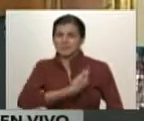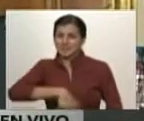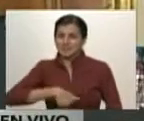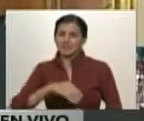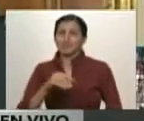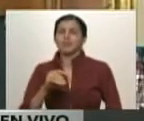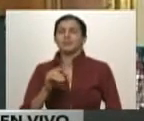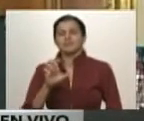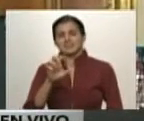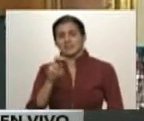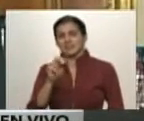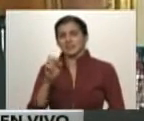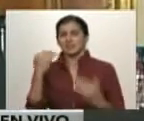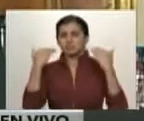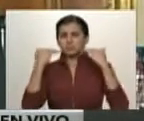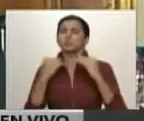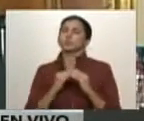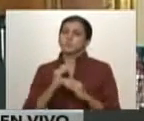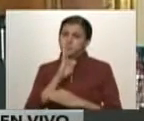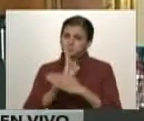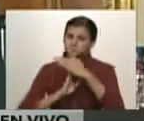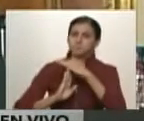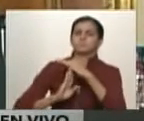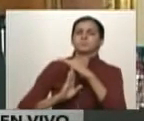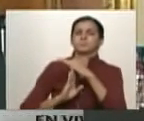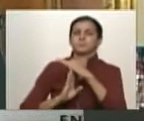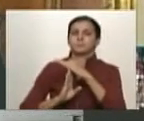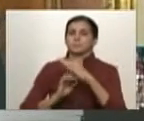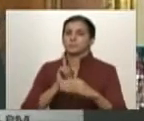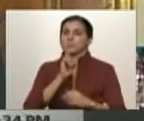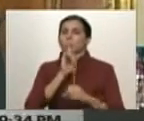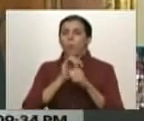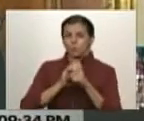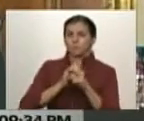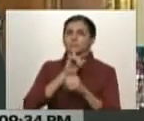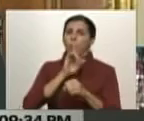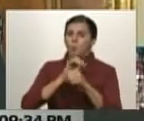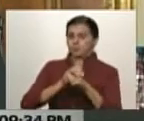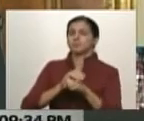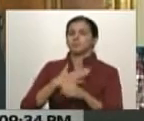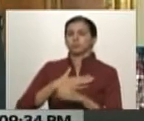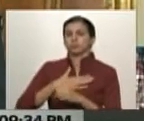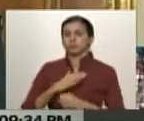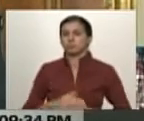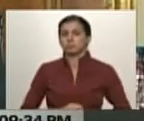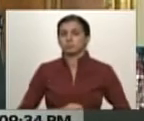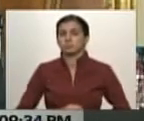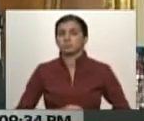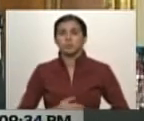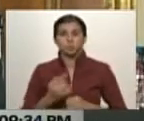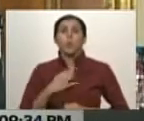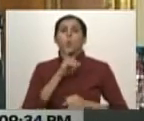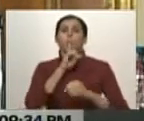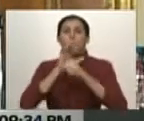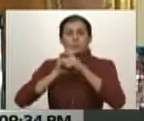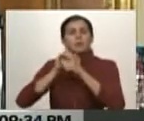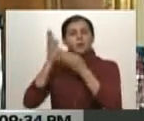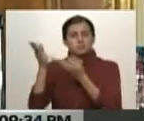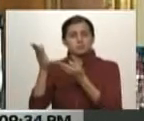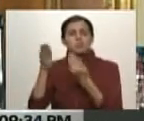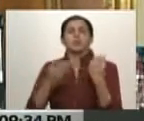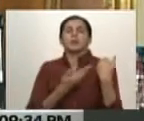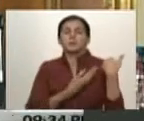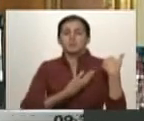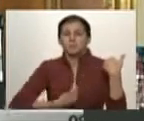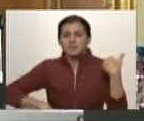yo estoy subordinado a ella como presidente la república y jefe está yo hoy estoy subordinado al poder